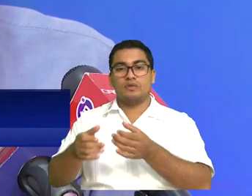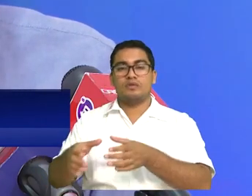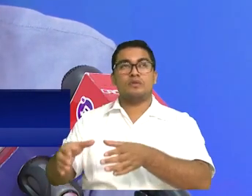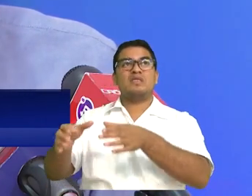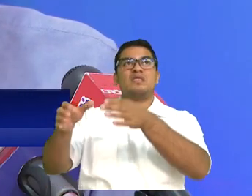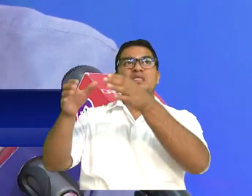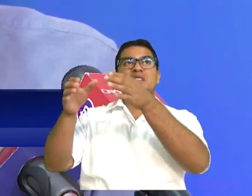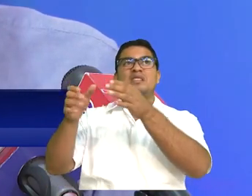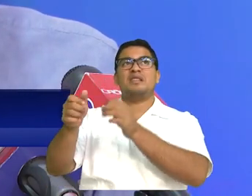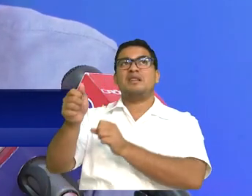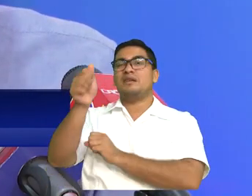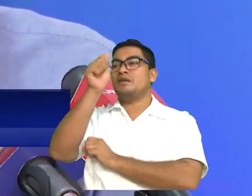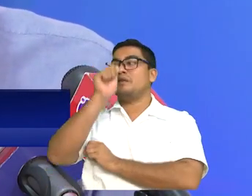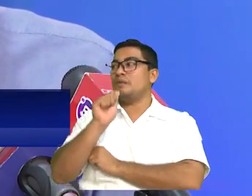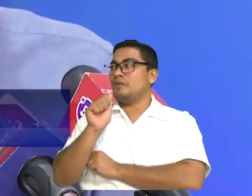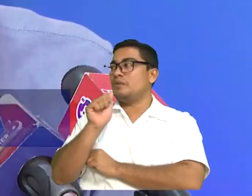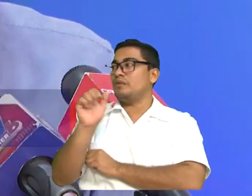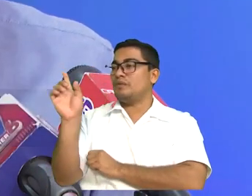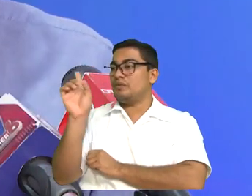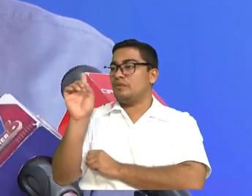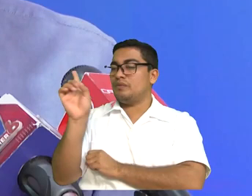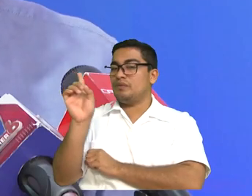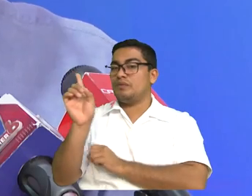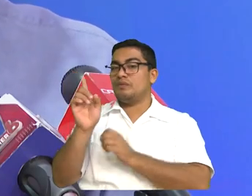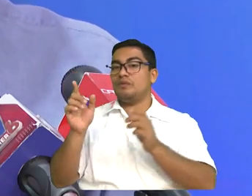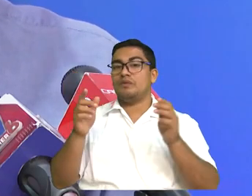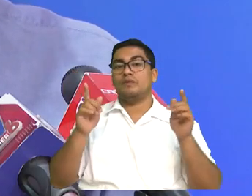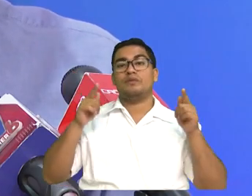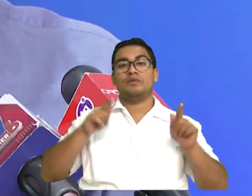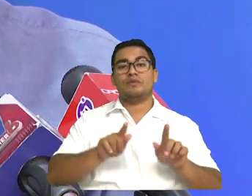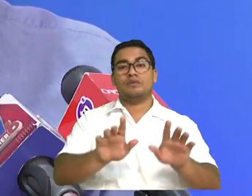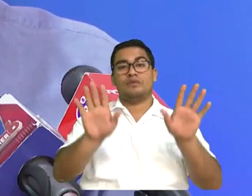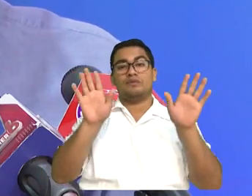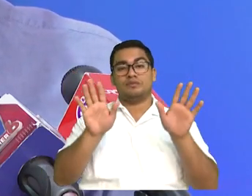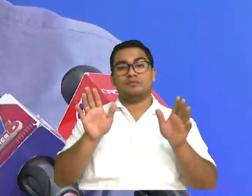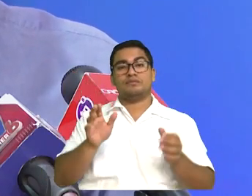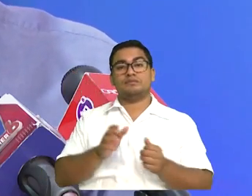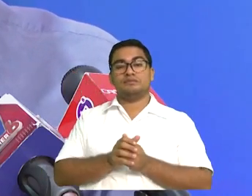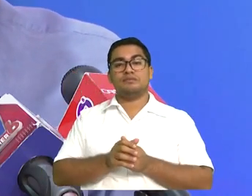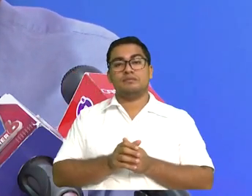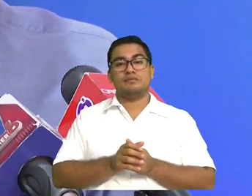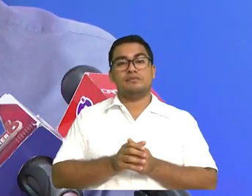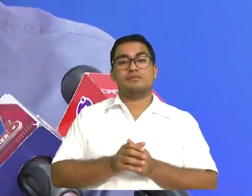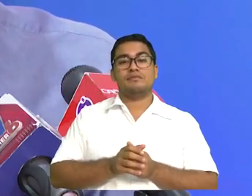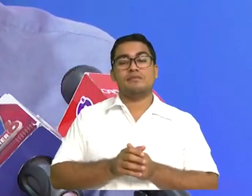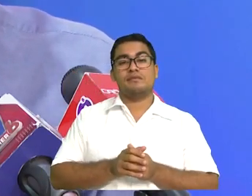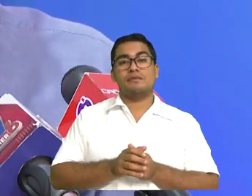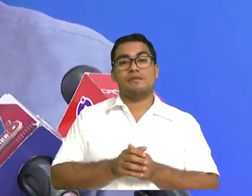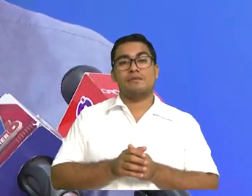del proyecto que va a ser la perforación de un pozo en la ciudad de Ticuantepe. La ciudad de Ticuantepe, por